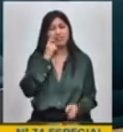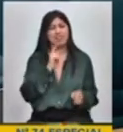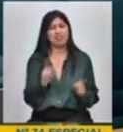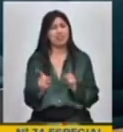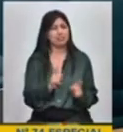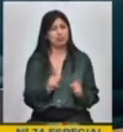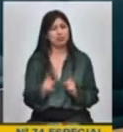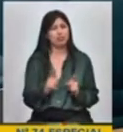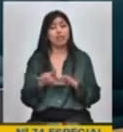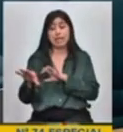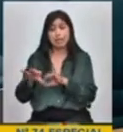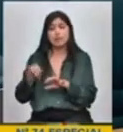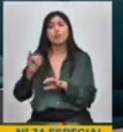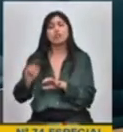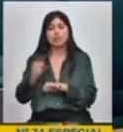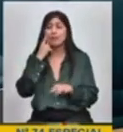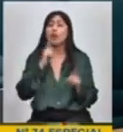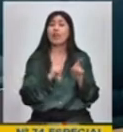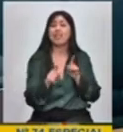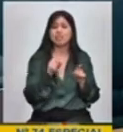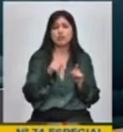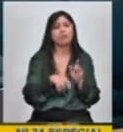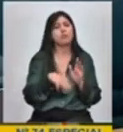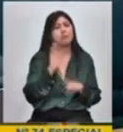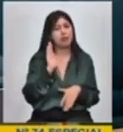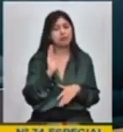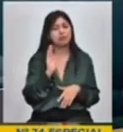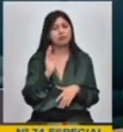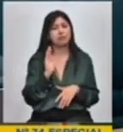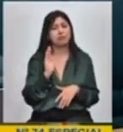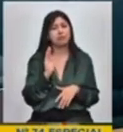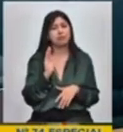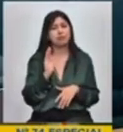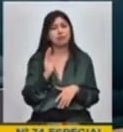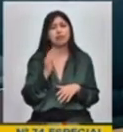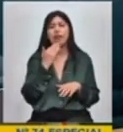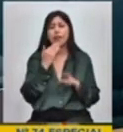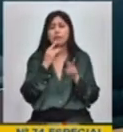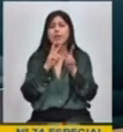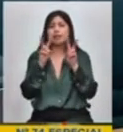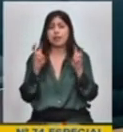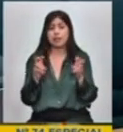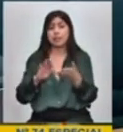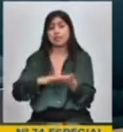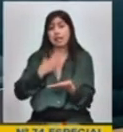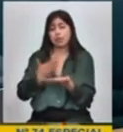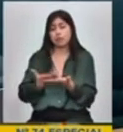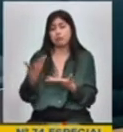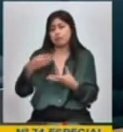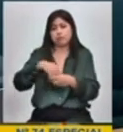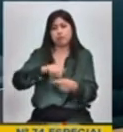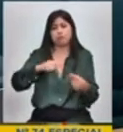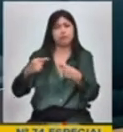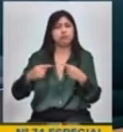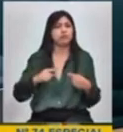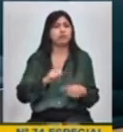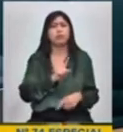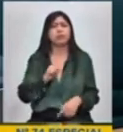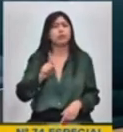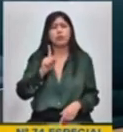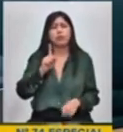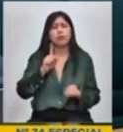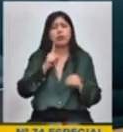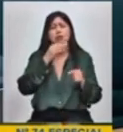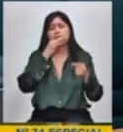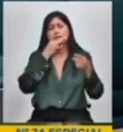de los recursos. Entonces el tema, y también lo pusieron nuestros diputados, el tema de salud es parte de este debate. No voy a recordar todos los temas que